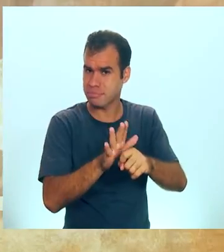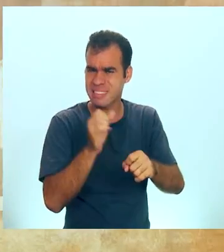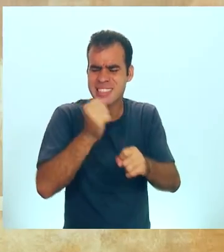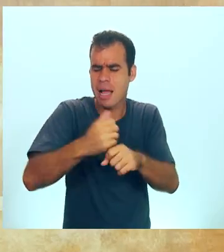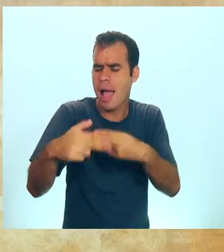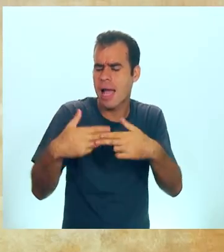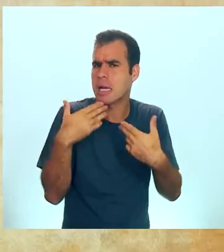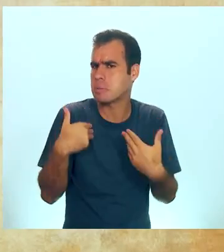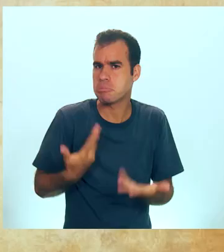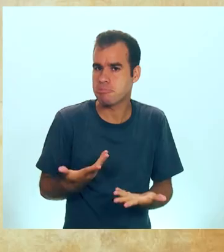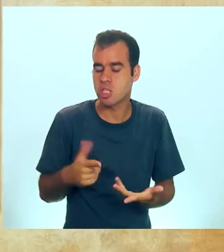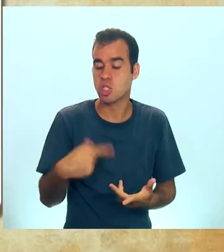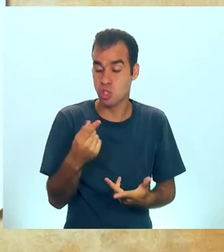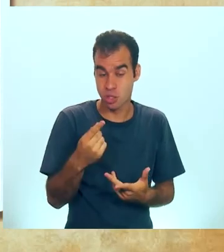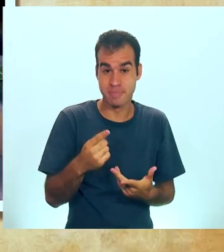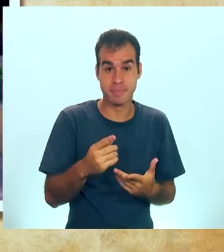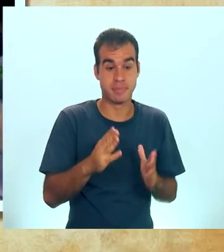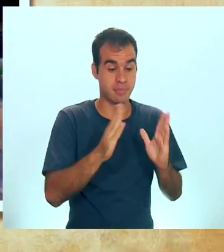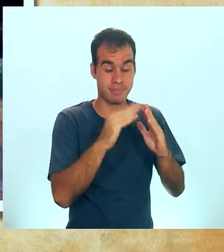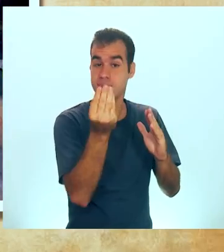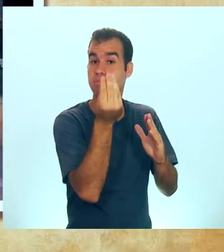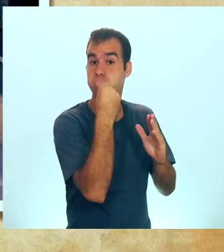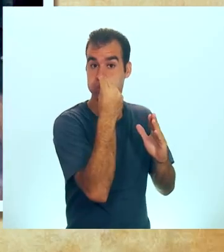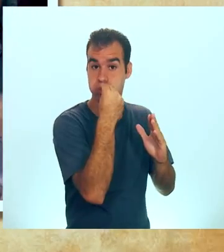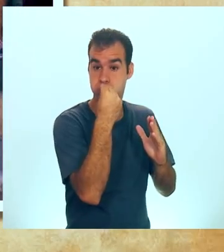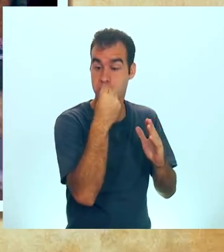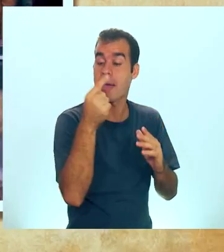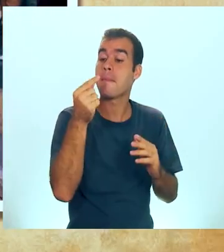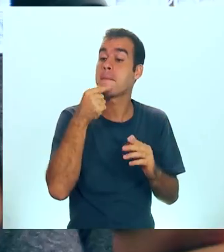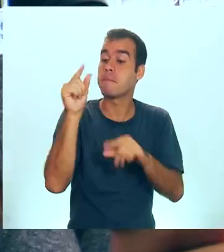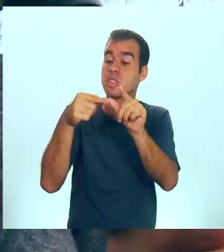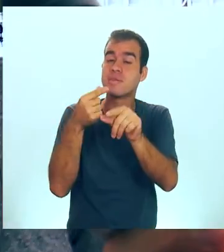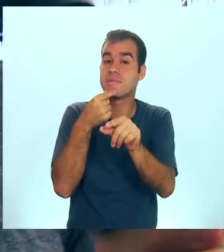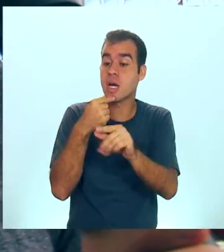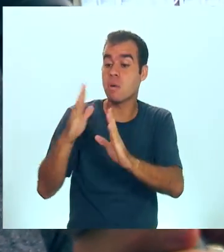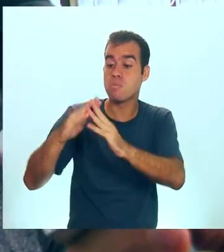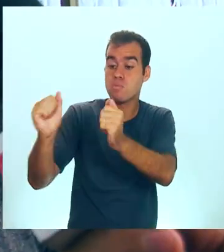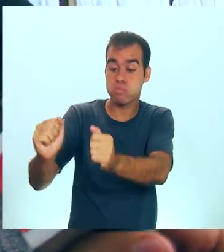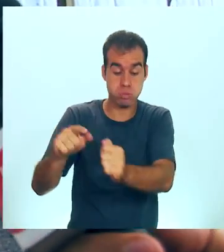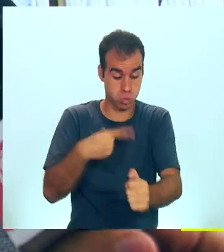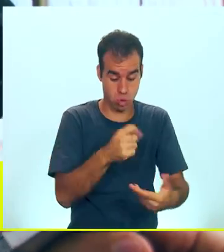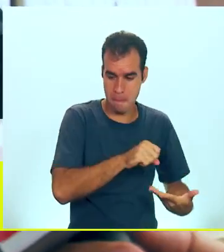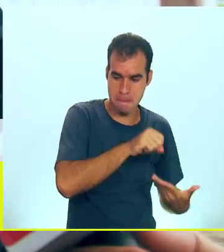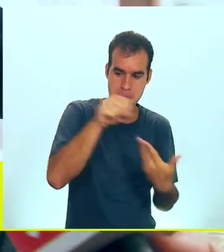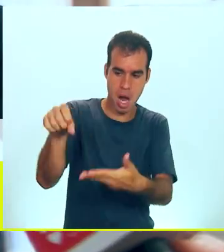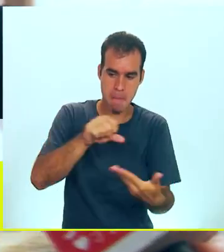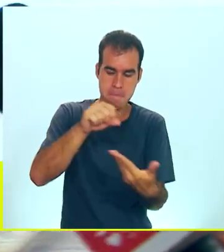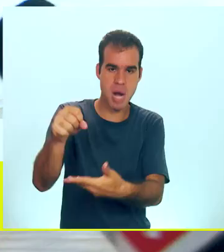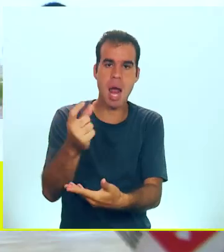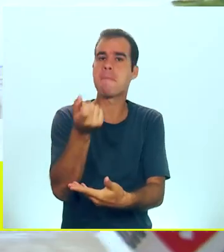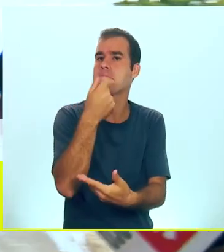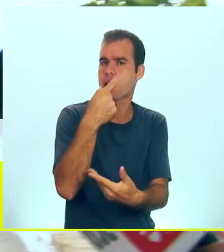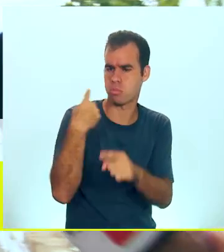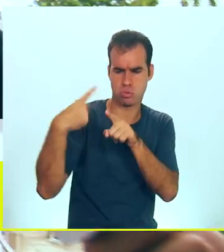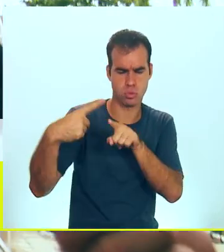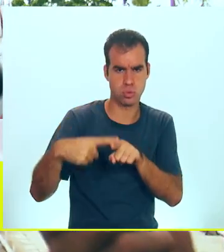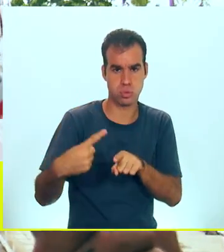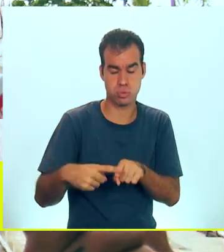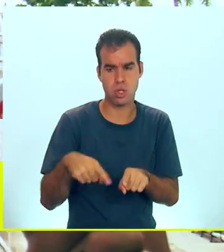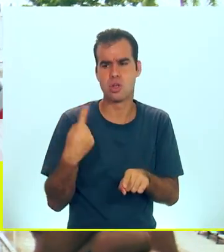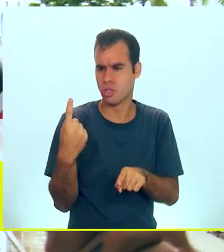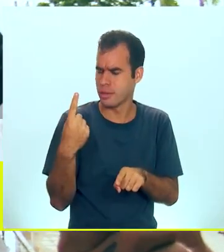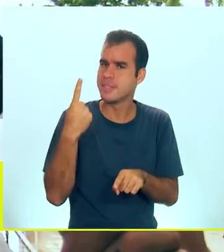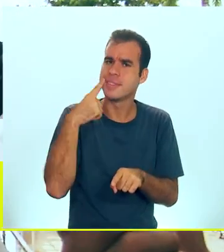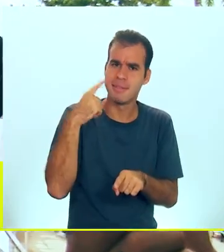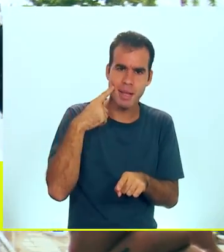COVID-19 ha sido llevarle la canasta básica a los ancianos, así como los medicamentos. Hemos tenido experiencias maravillosas